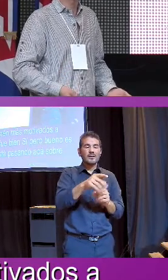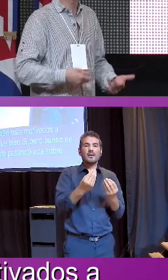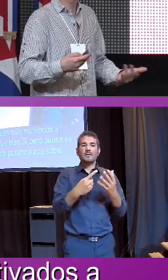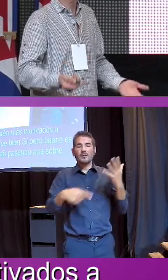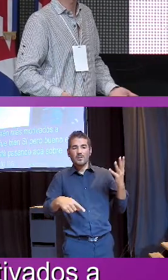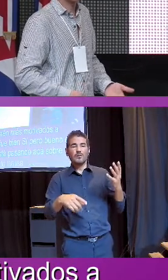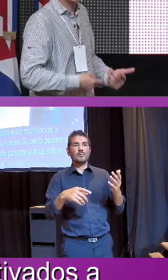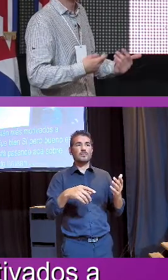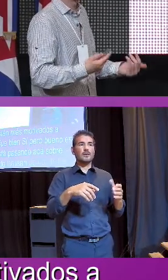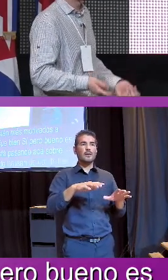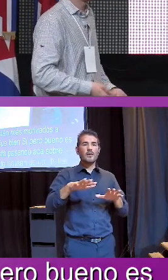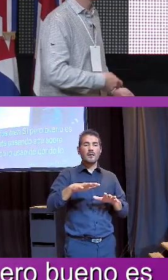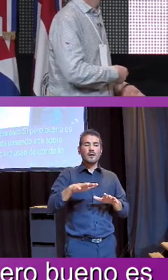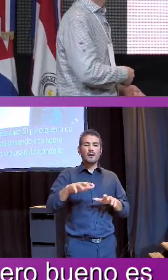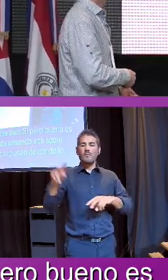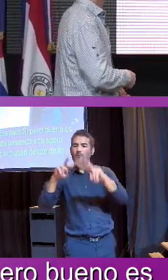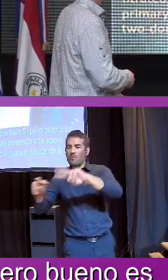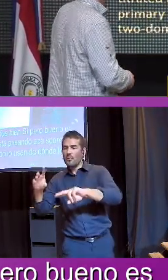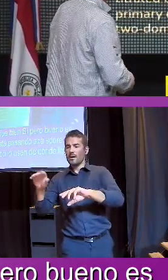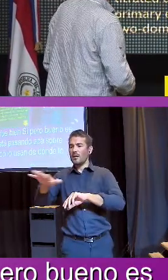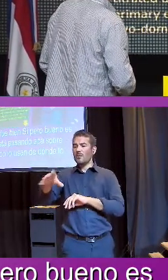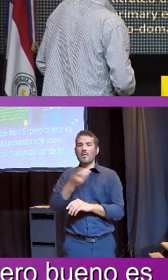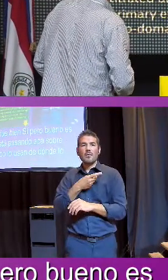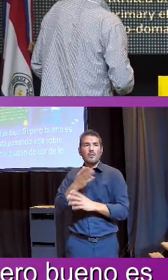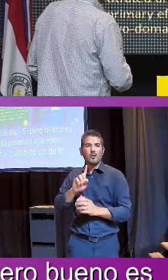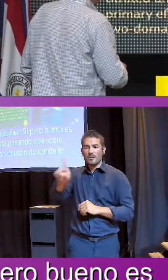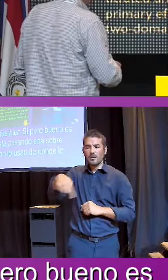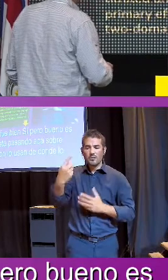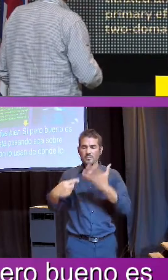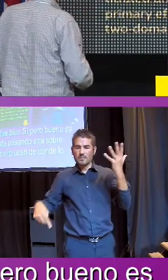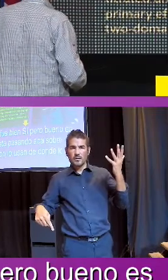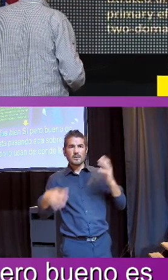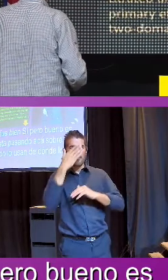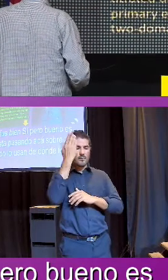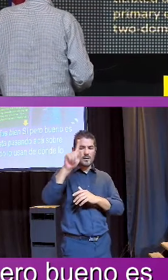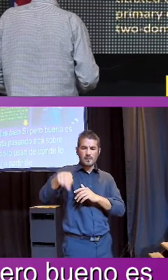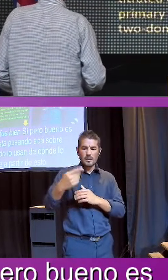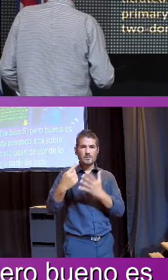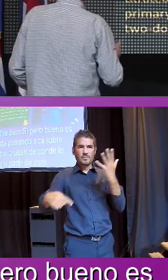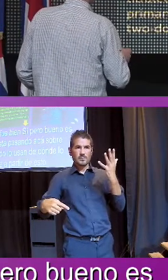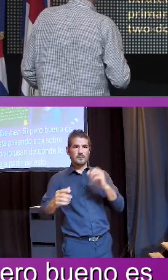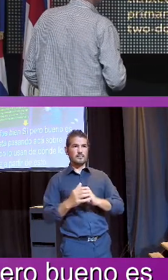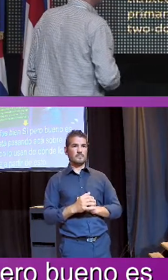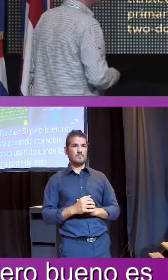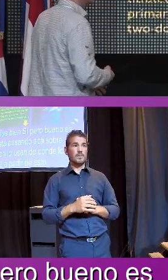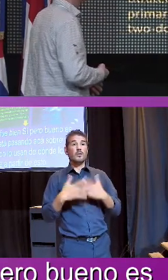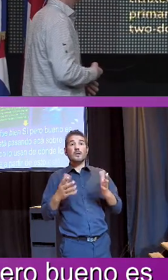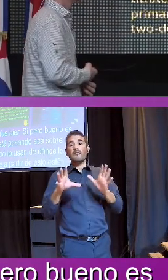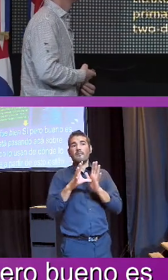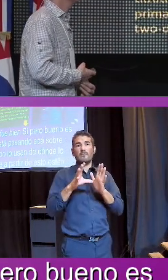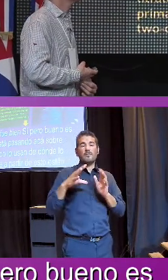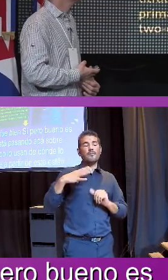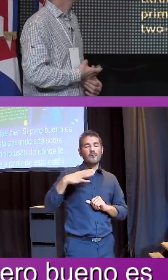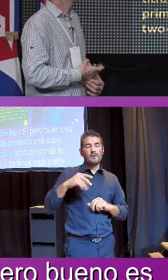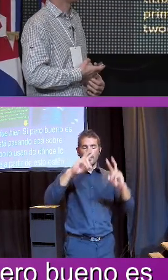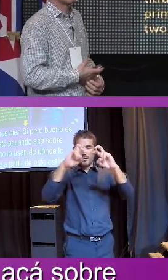lo usan, de dónde lo sacan, qué efectos adversos ocurren. A partir de esto, presentamos este doble